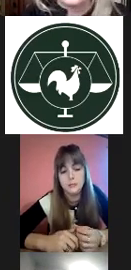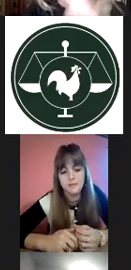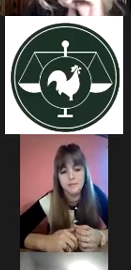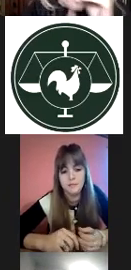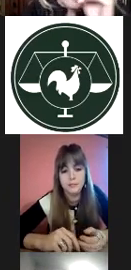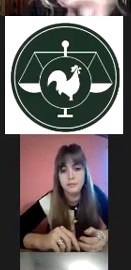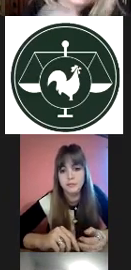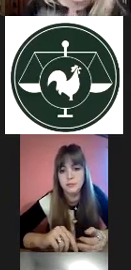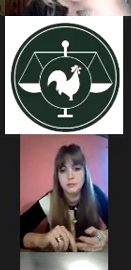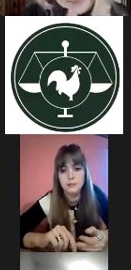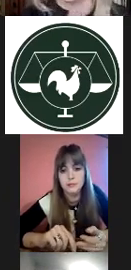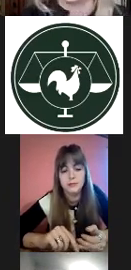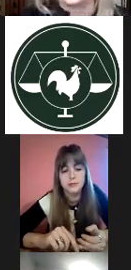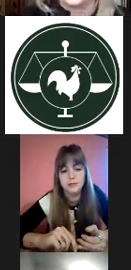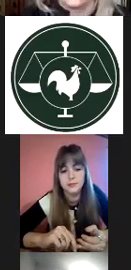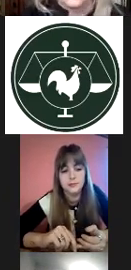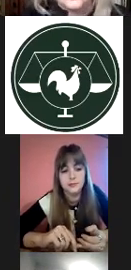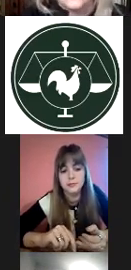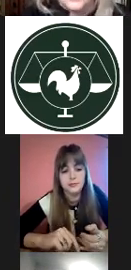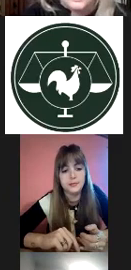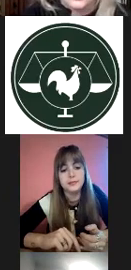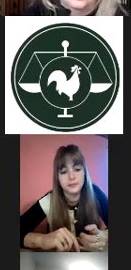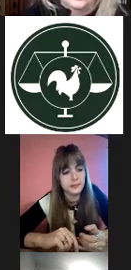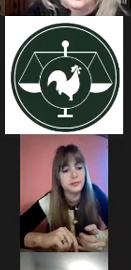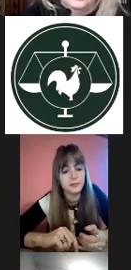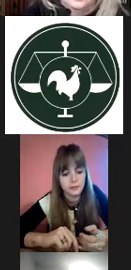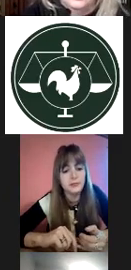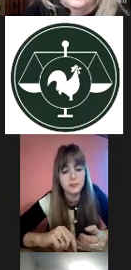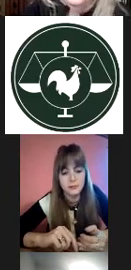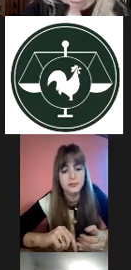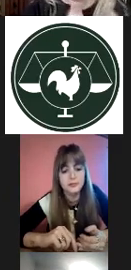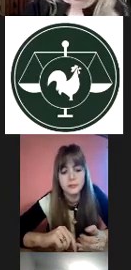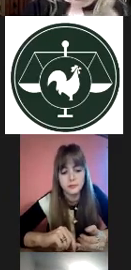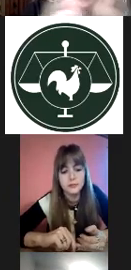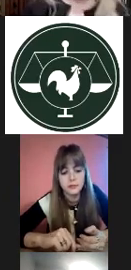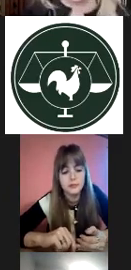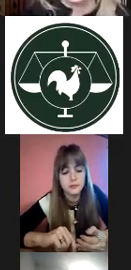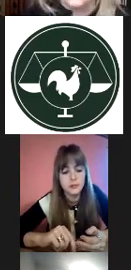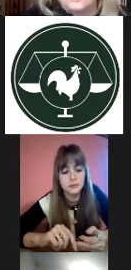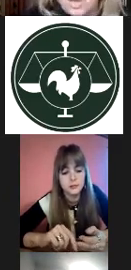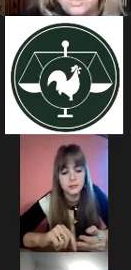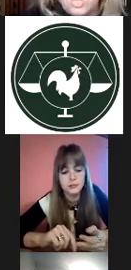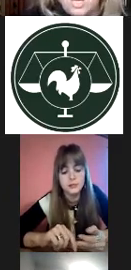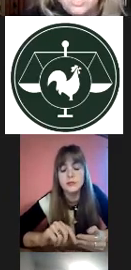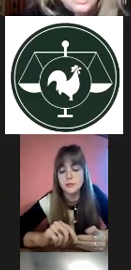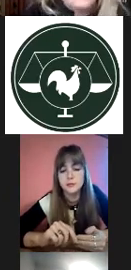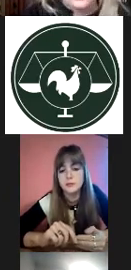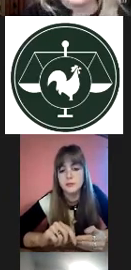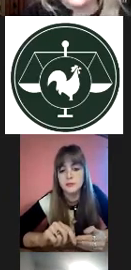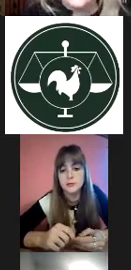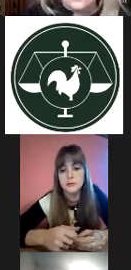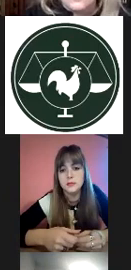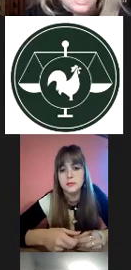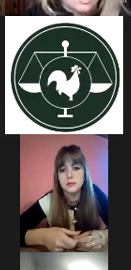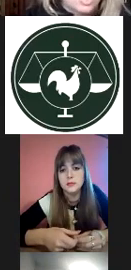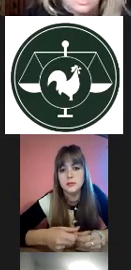problema de los gatos y por eso se generan las colonias ferales. con esa reproducción exponencial. Pero